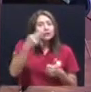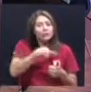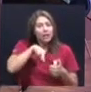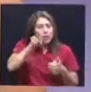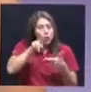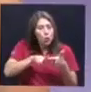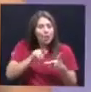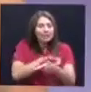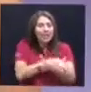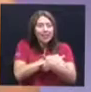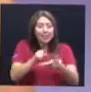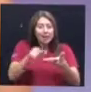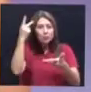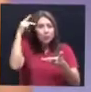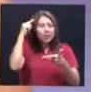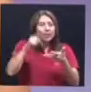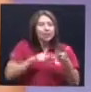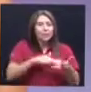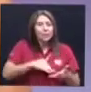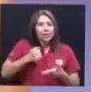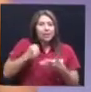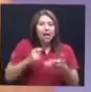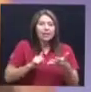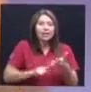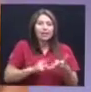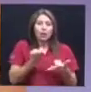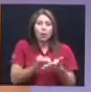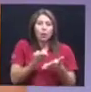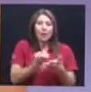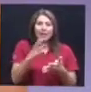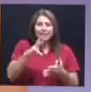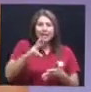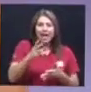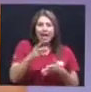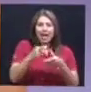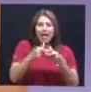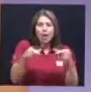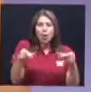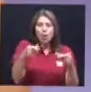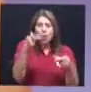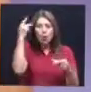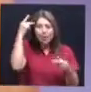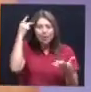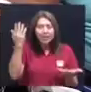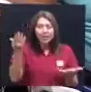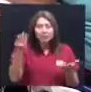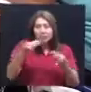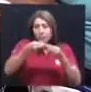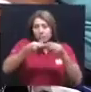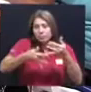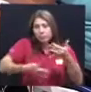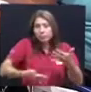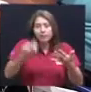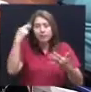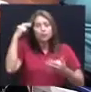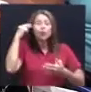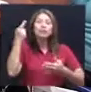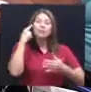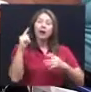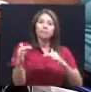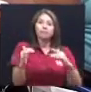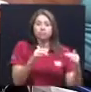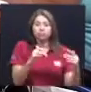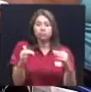étnicas políticas militares económicas geopolíticas y cuantas más alrededor de de este conflicto